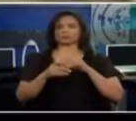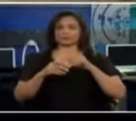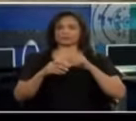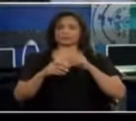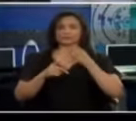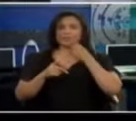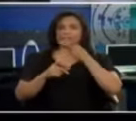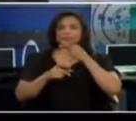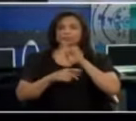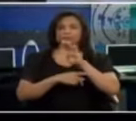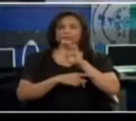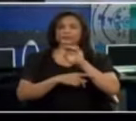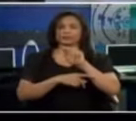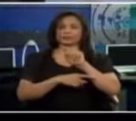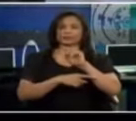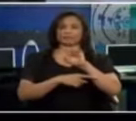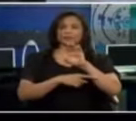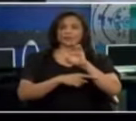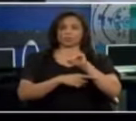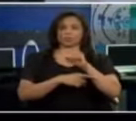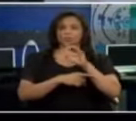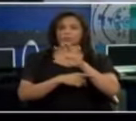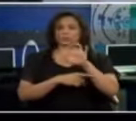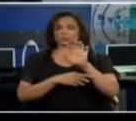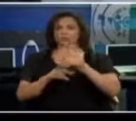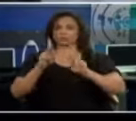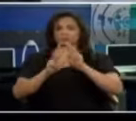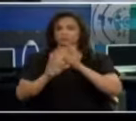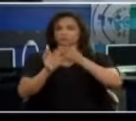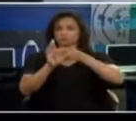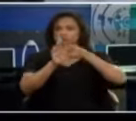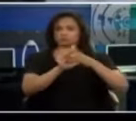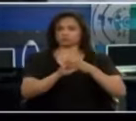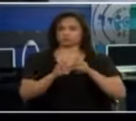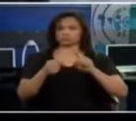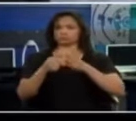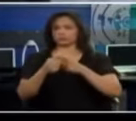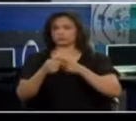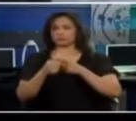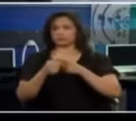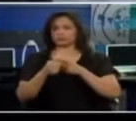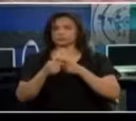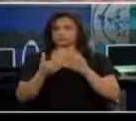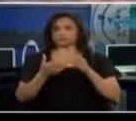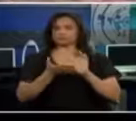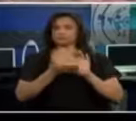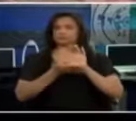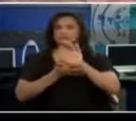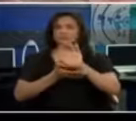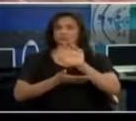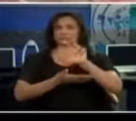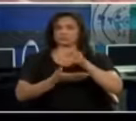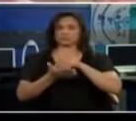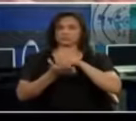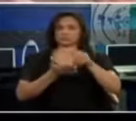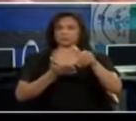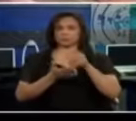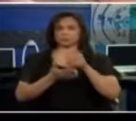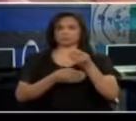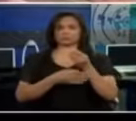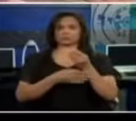tabacalera, donde se emplearán alrededor de 500 personas en una primera etapa, con una inversión de 3 millones